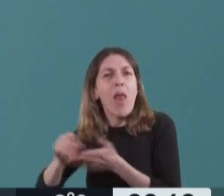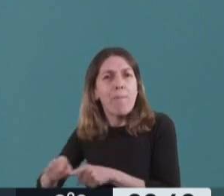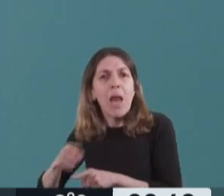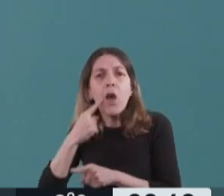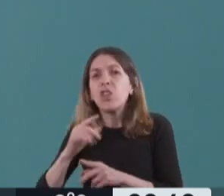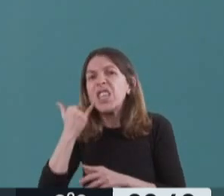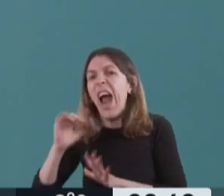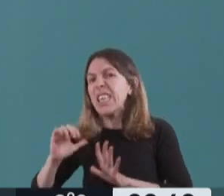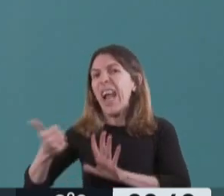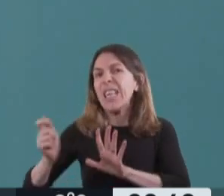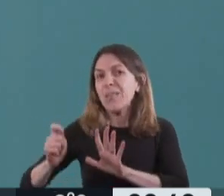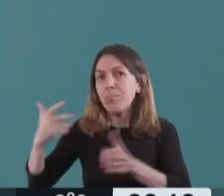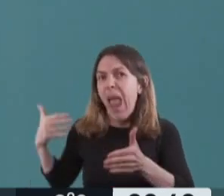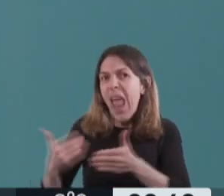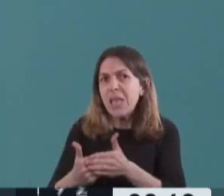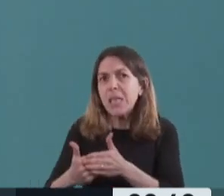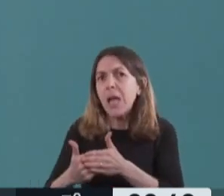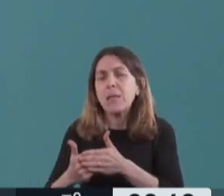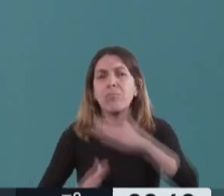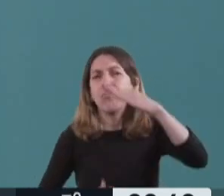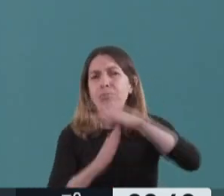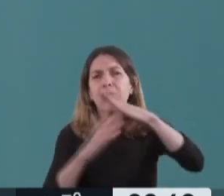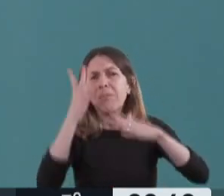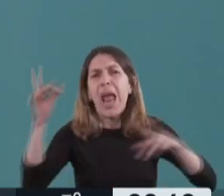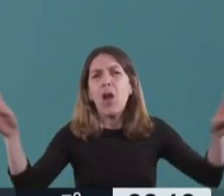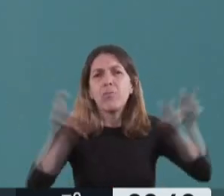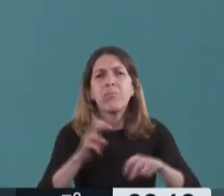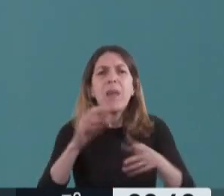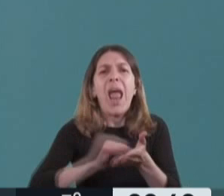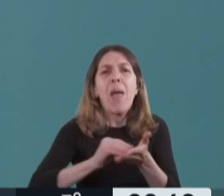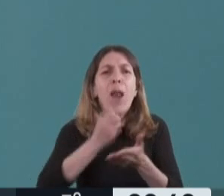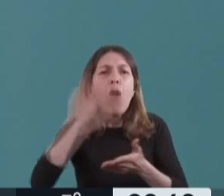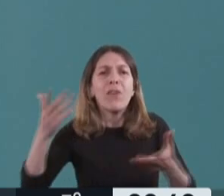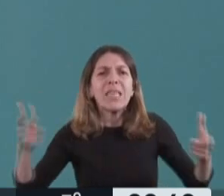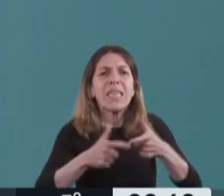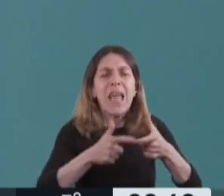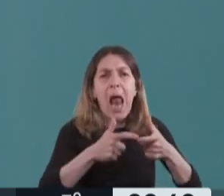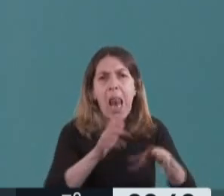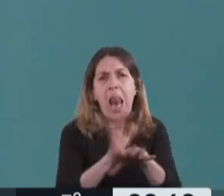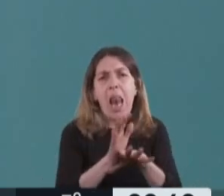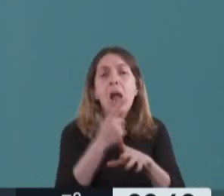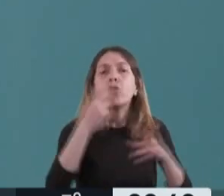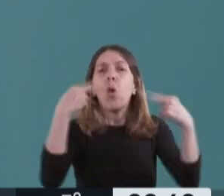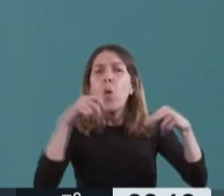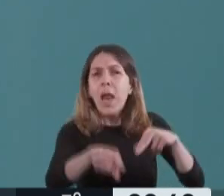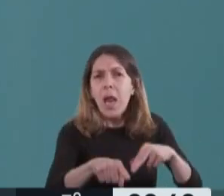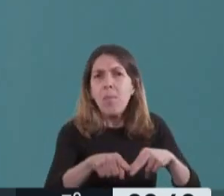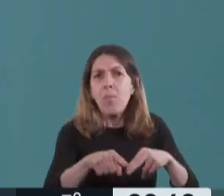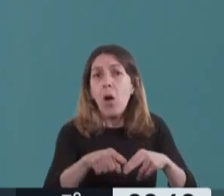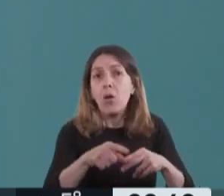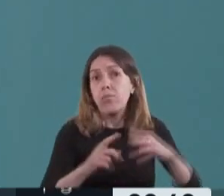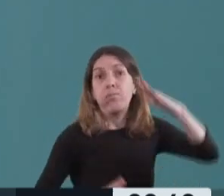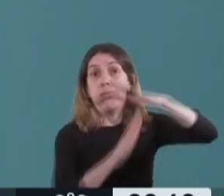el turismo es unas activas que lidera la recuperación del empleo formal 26 mil empleos formales en el último mes de los cuales el turismo lideró